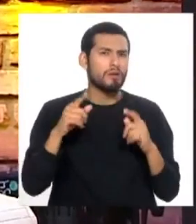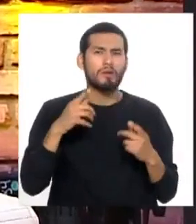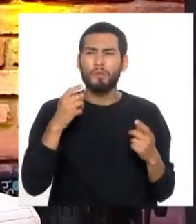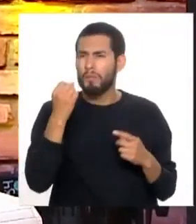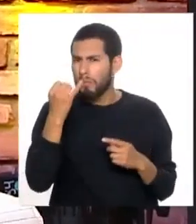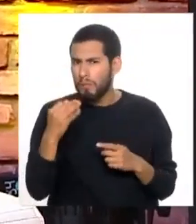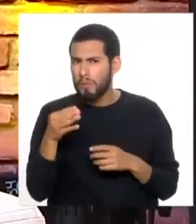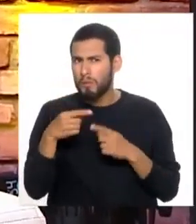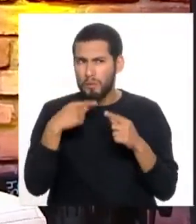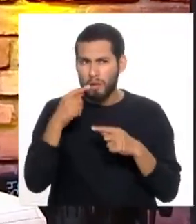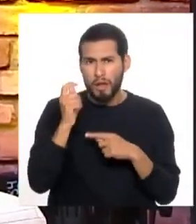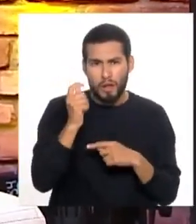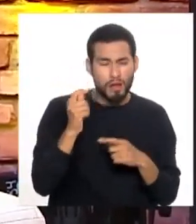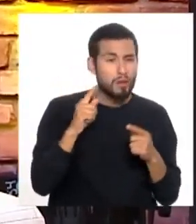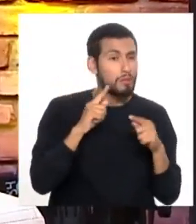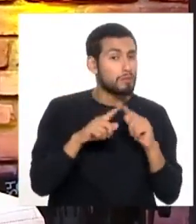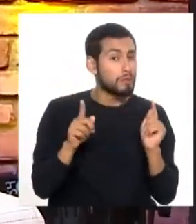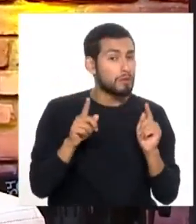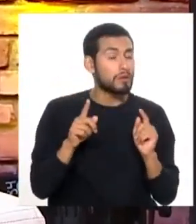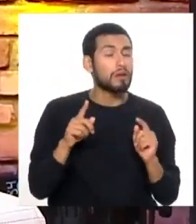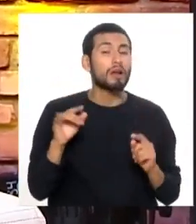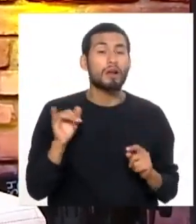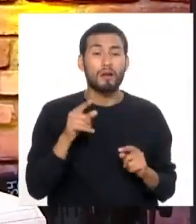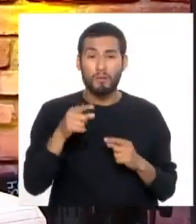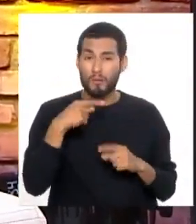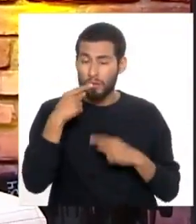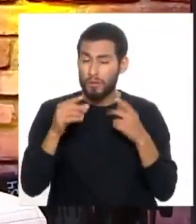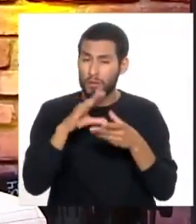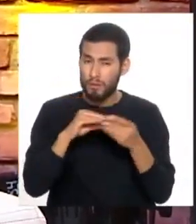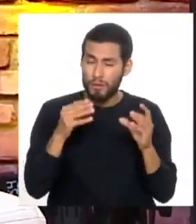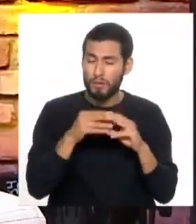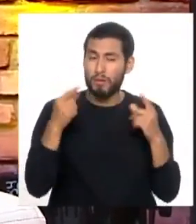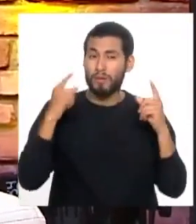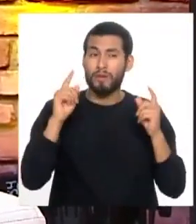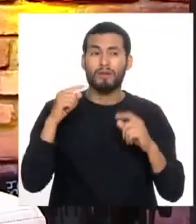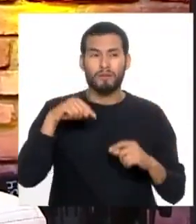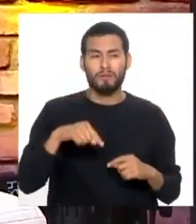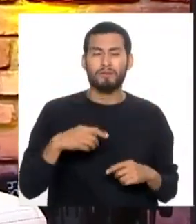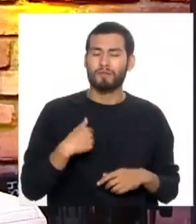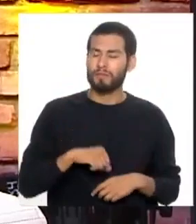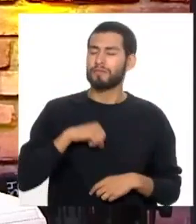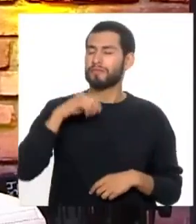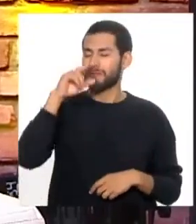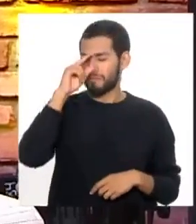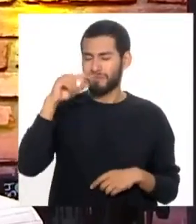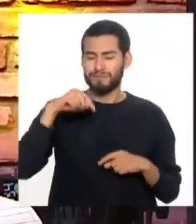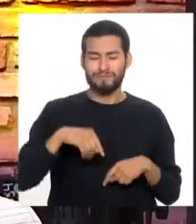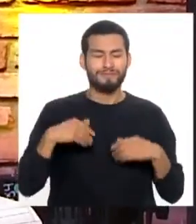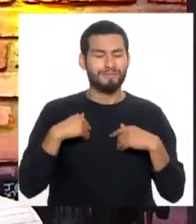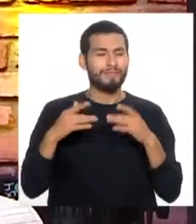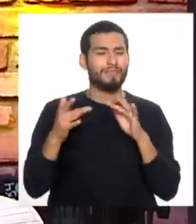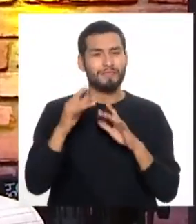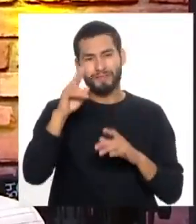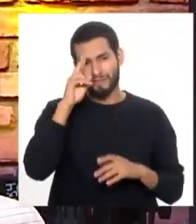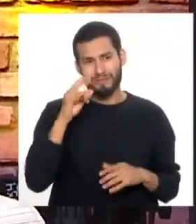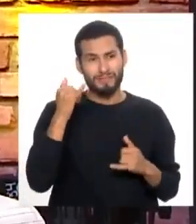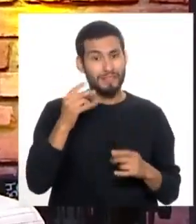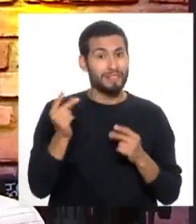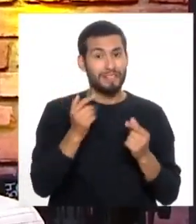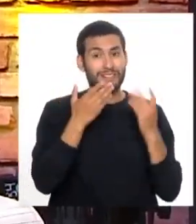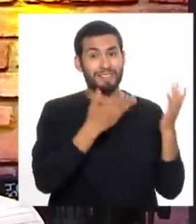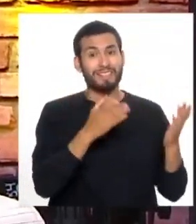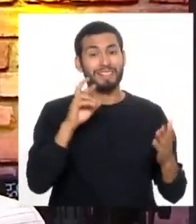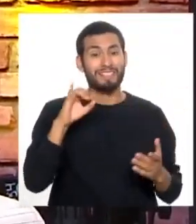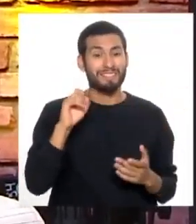caso, contándonos un testimonio, pero también nos cuentan historias de éxito para nuestro orgullo peruano que tenemos aquí en Conecta Perú. Y nos vamos de inmediato